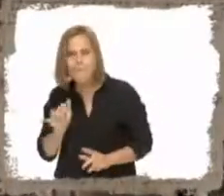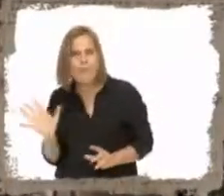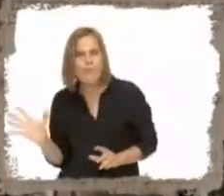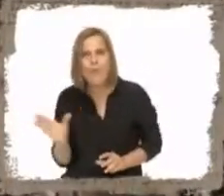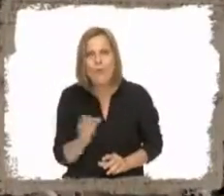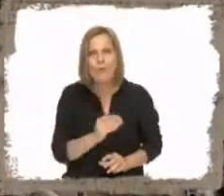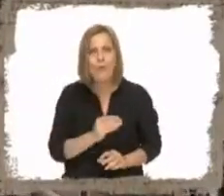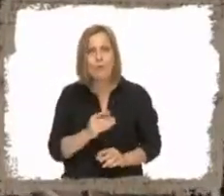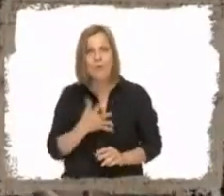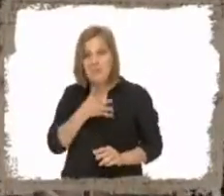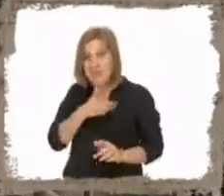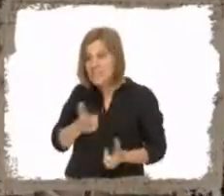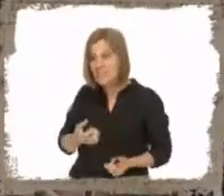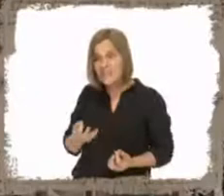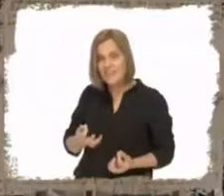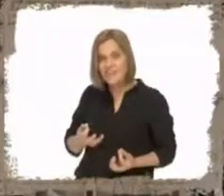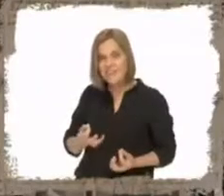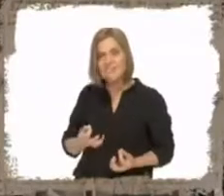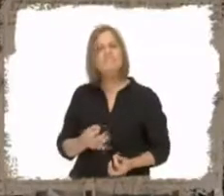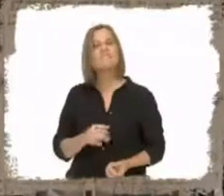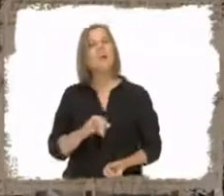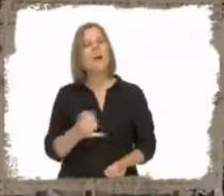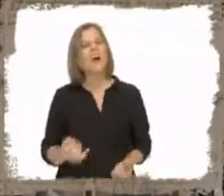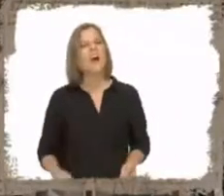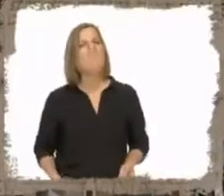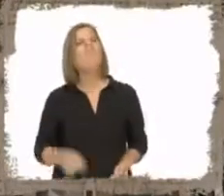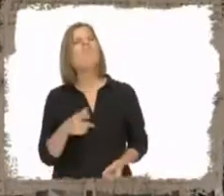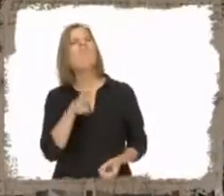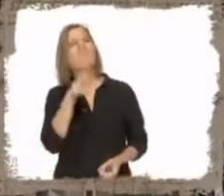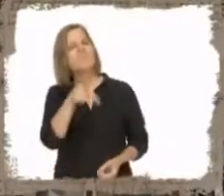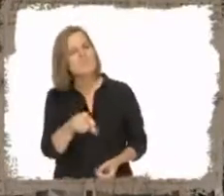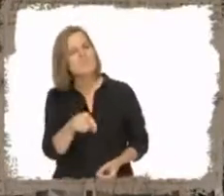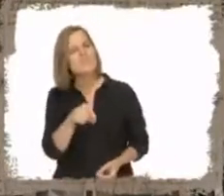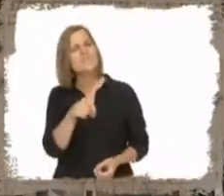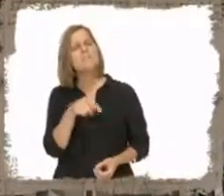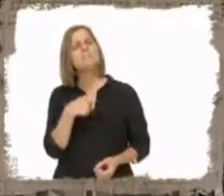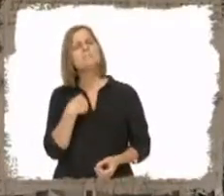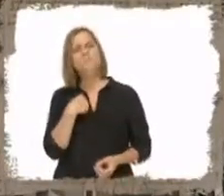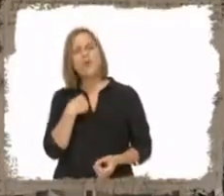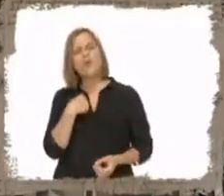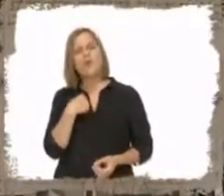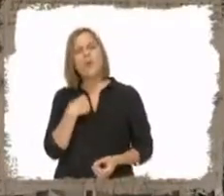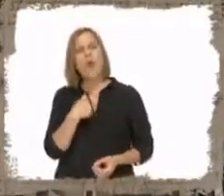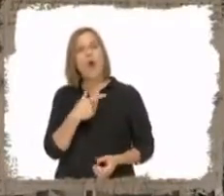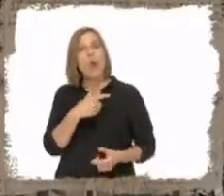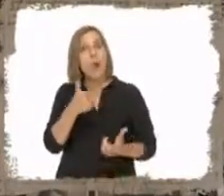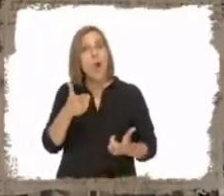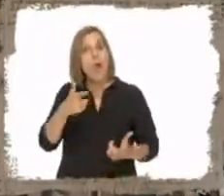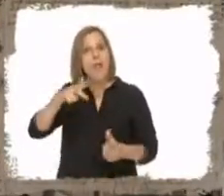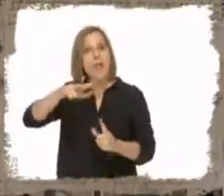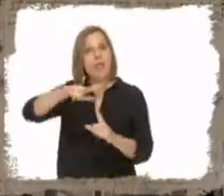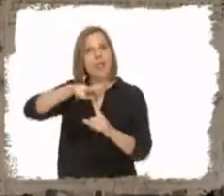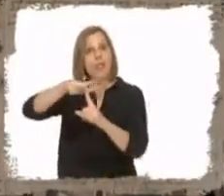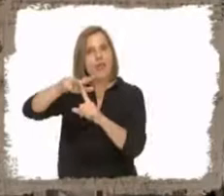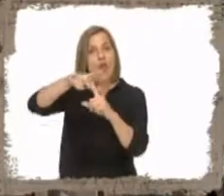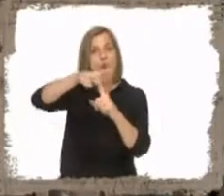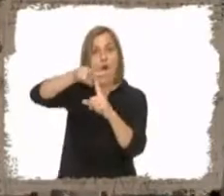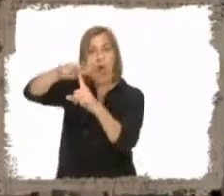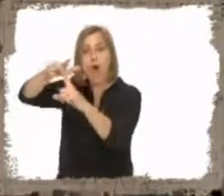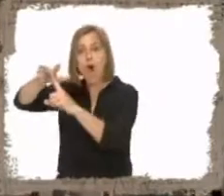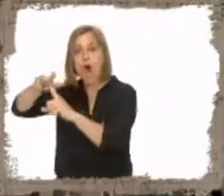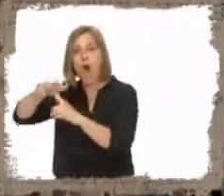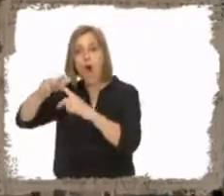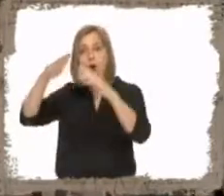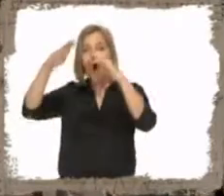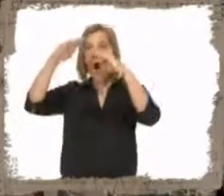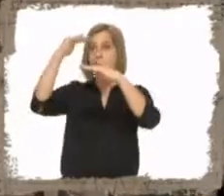mano. ¿Qué te parece? Ajá, o sea que vos decís que como no tenemos un dron para